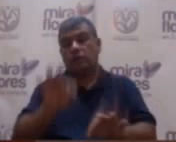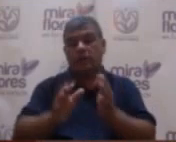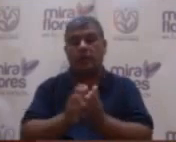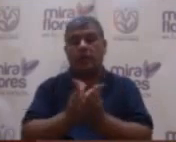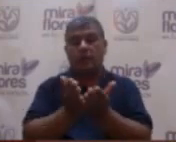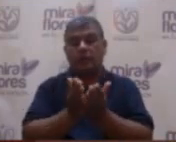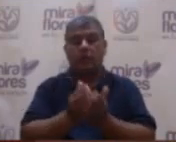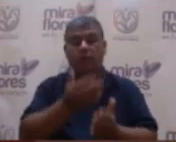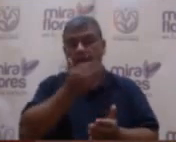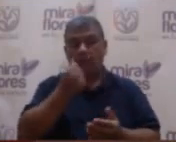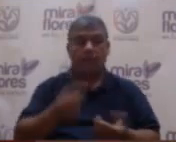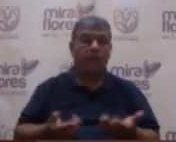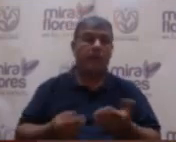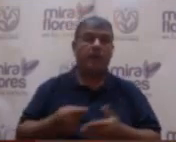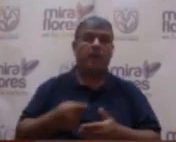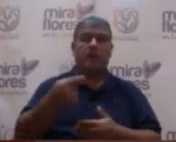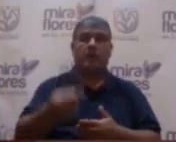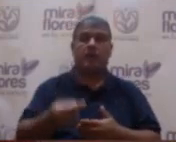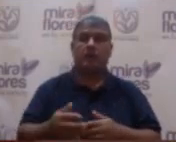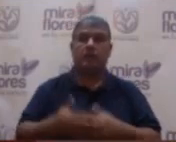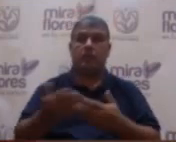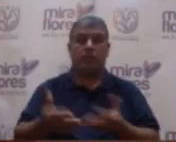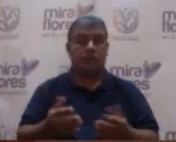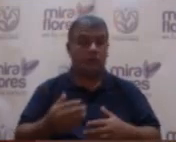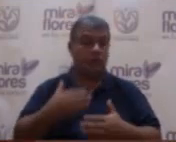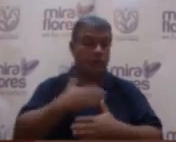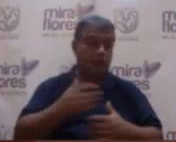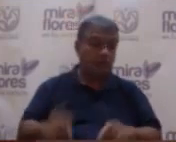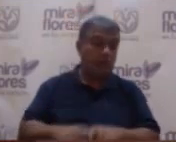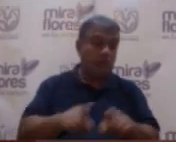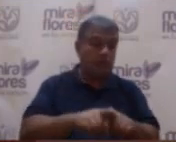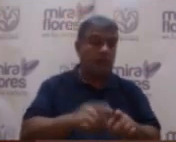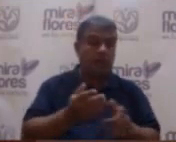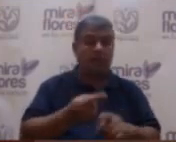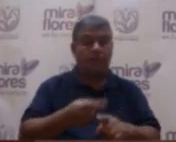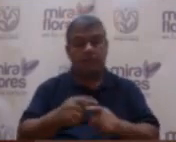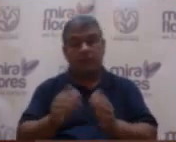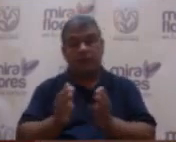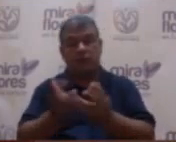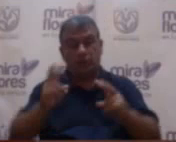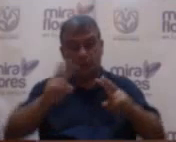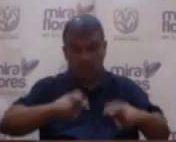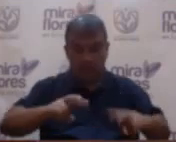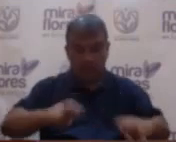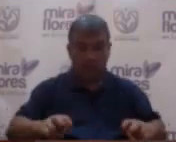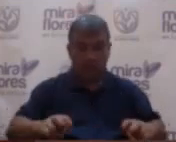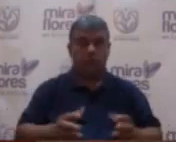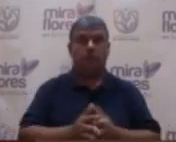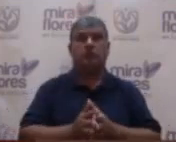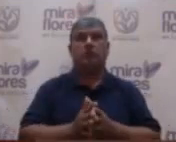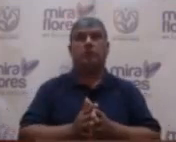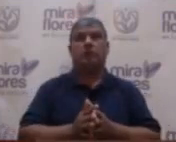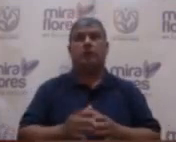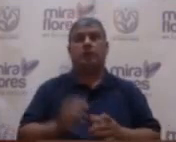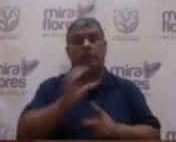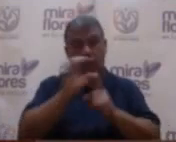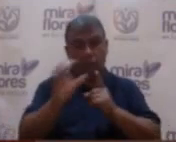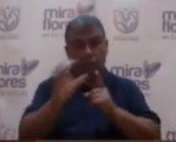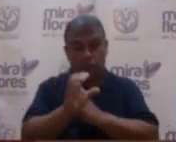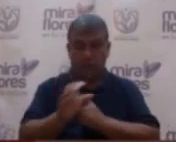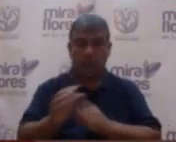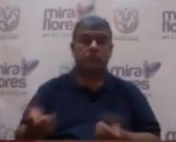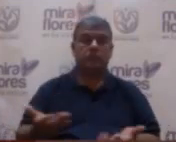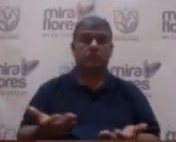tengamos, para que sirvan no solamente de entretenimiento, sino también de investigación y de cultura en